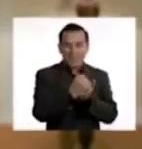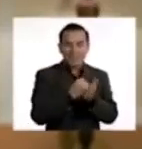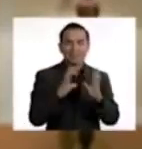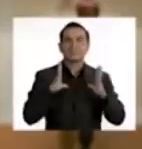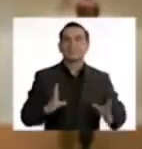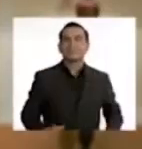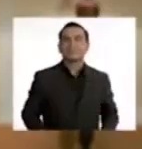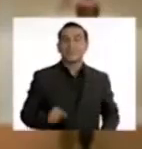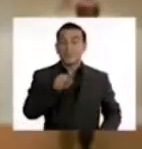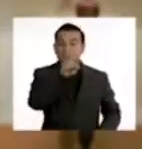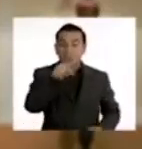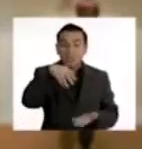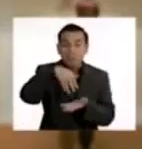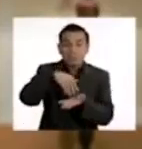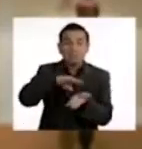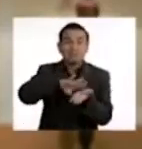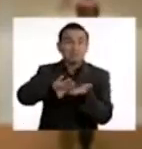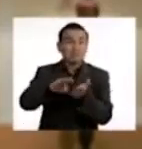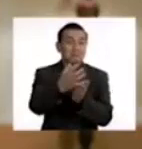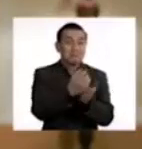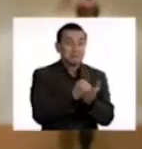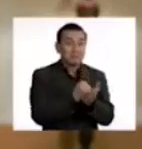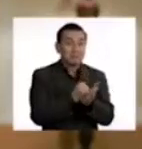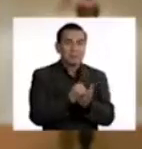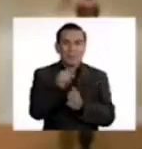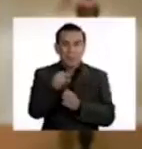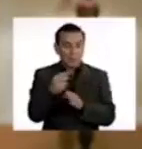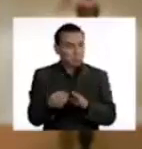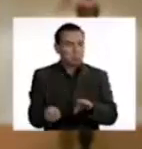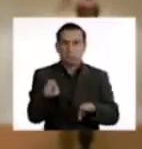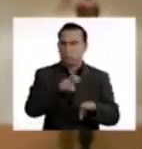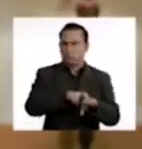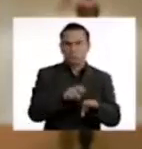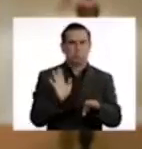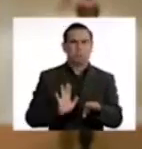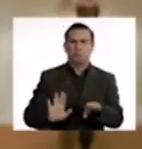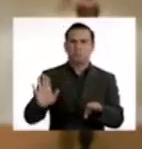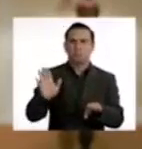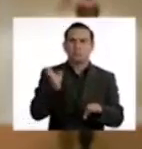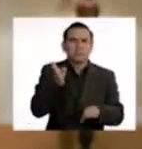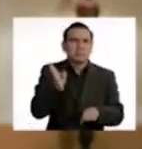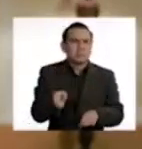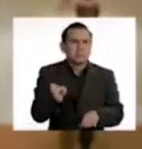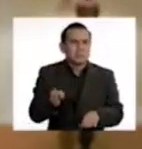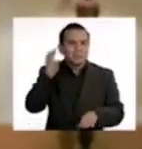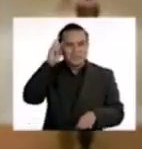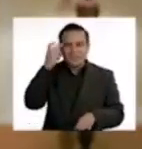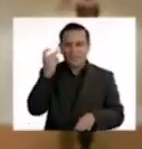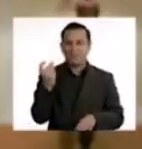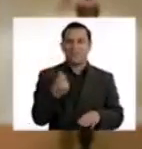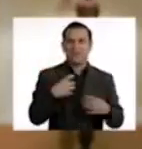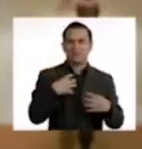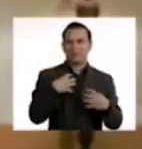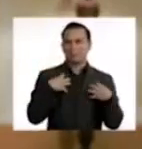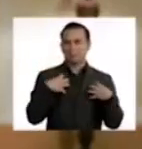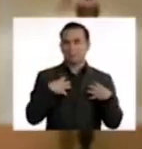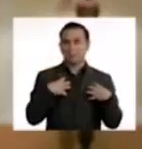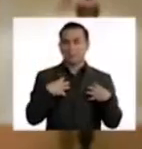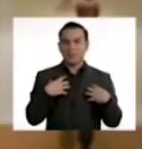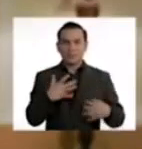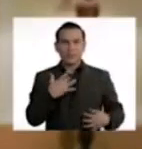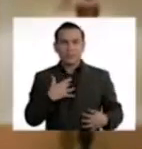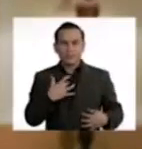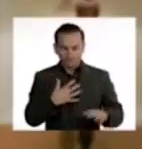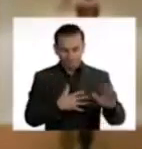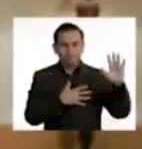impuestos de todos ustedes ellos que tampoco se suben a los buses ni ellos ni sus familias y que además tienen todo mucho más fácil ellos también tienen